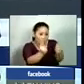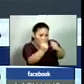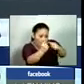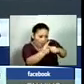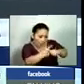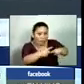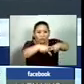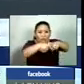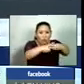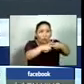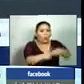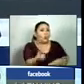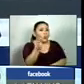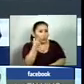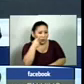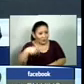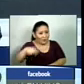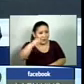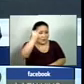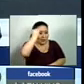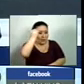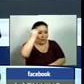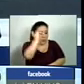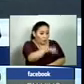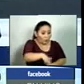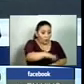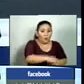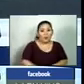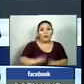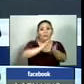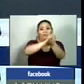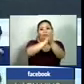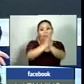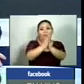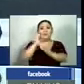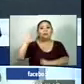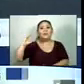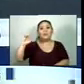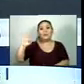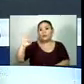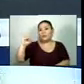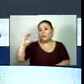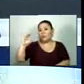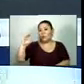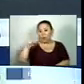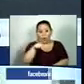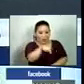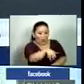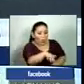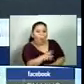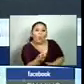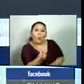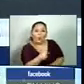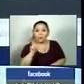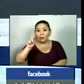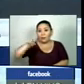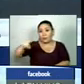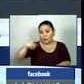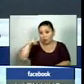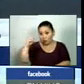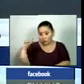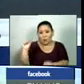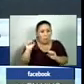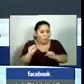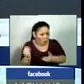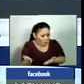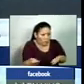Todos sabemos que esto se está construyendo en el Centro Internacional de Ferias y Convenciones y va a tener capacidad para 1.200 personas y